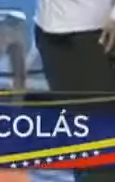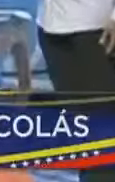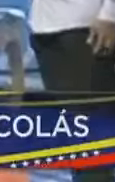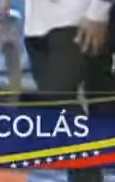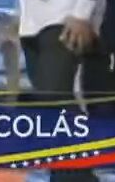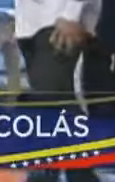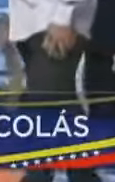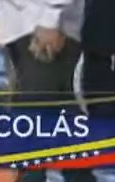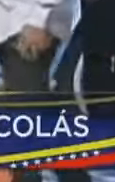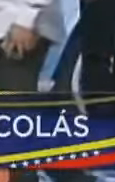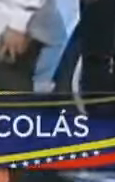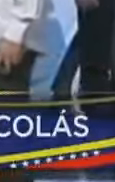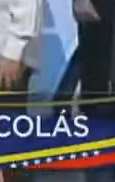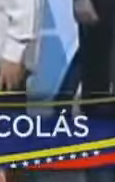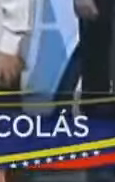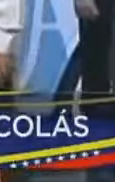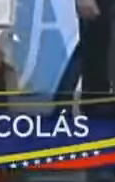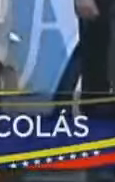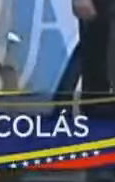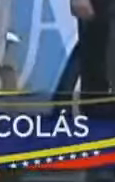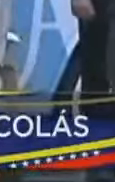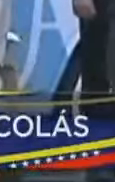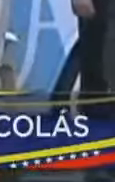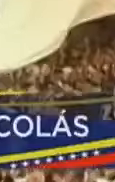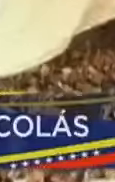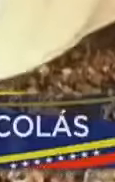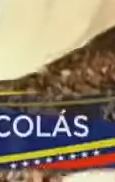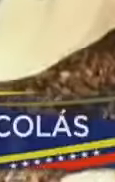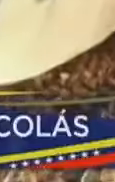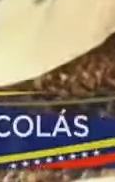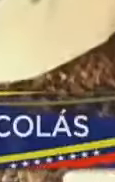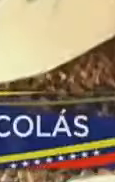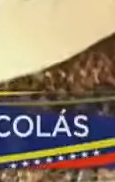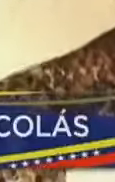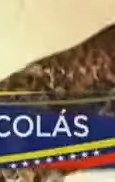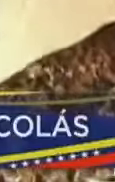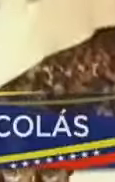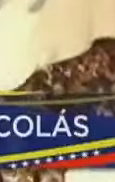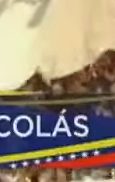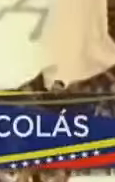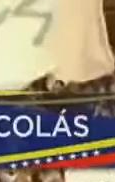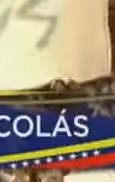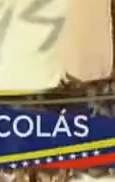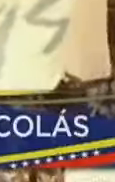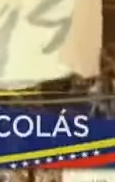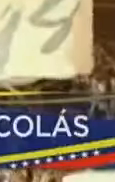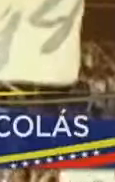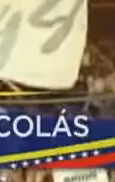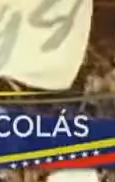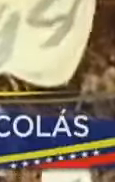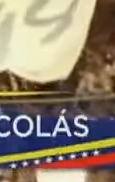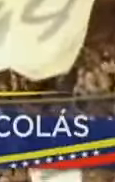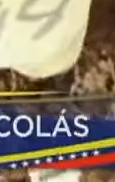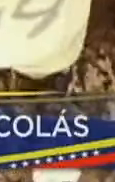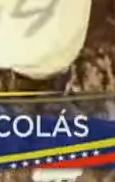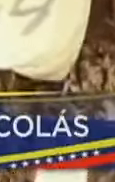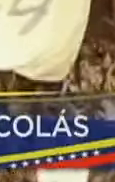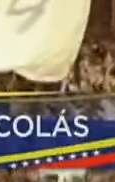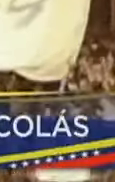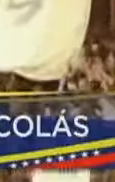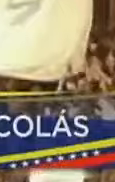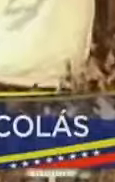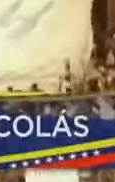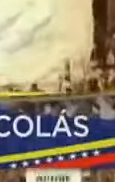¡Bienvenido, presidente! ¡Los emprendedores de Venezuela! Dedicado al país